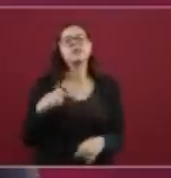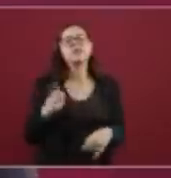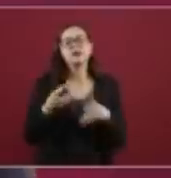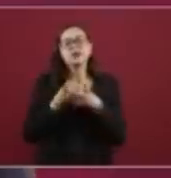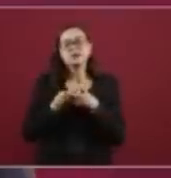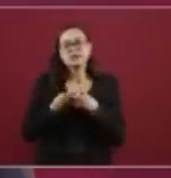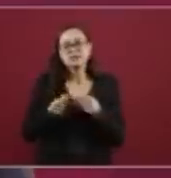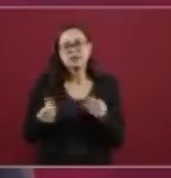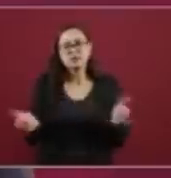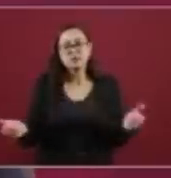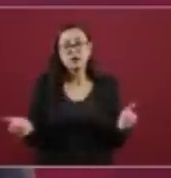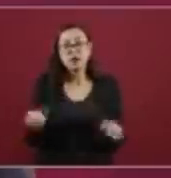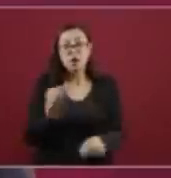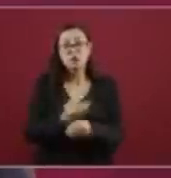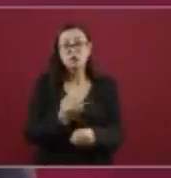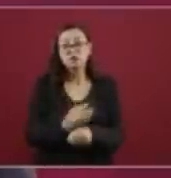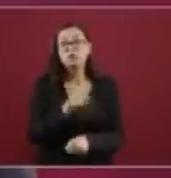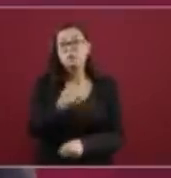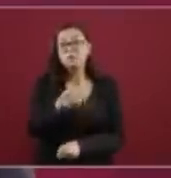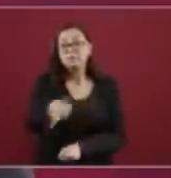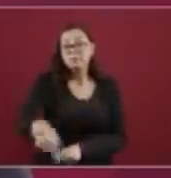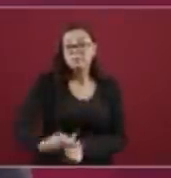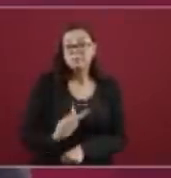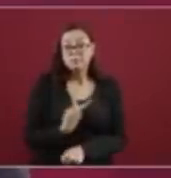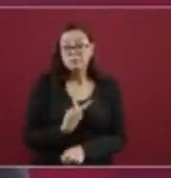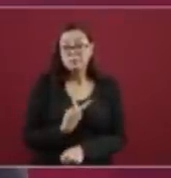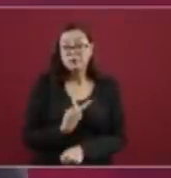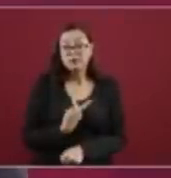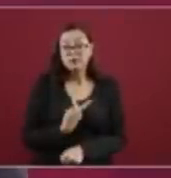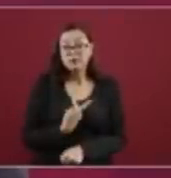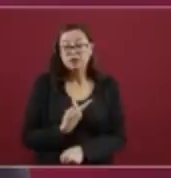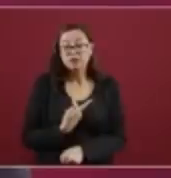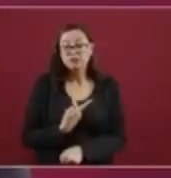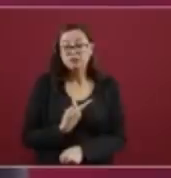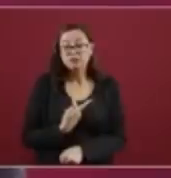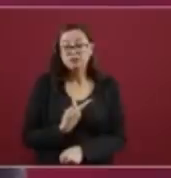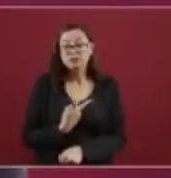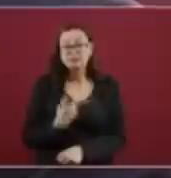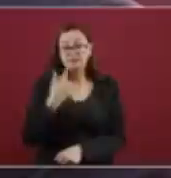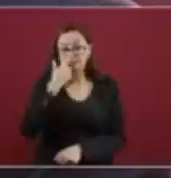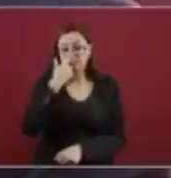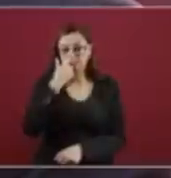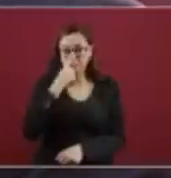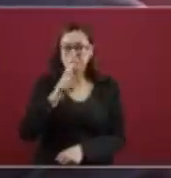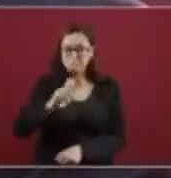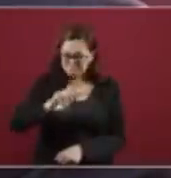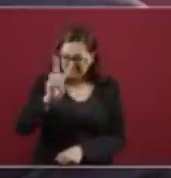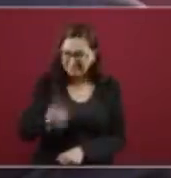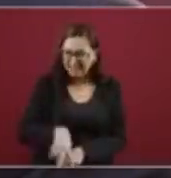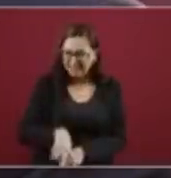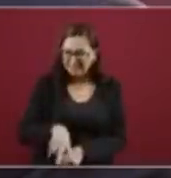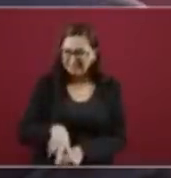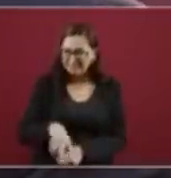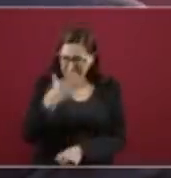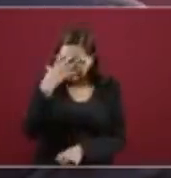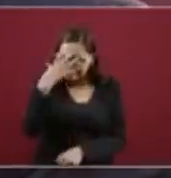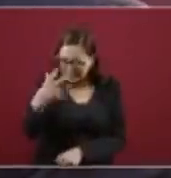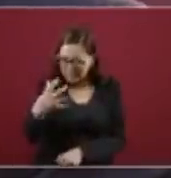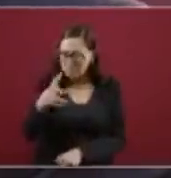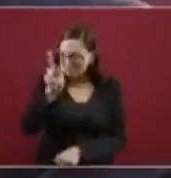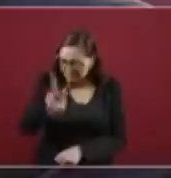Esto que estás planteando ahora, si se estuviese presentando,